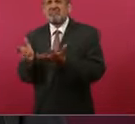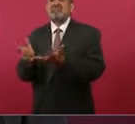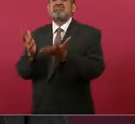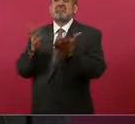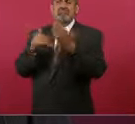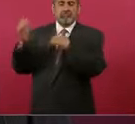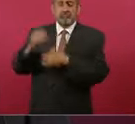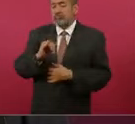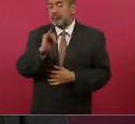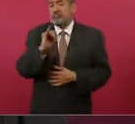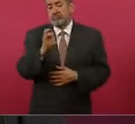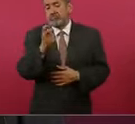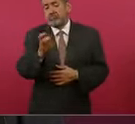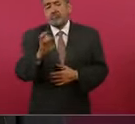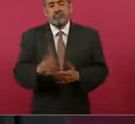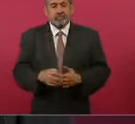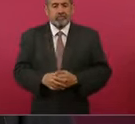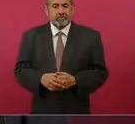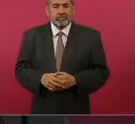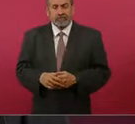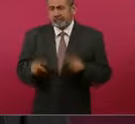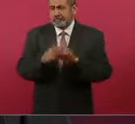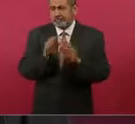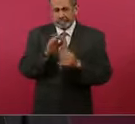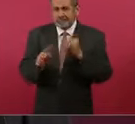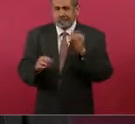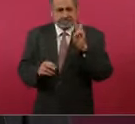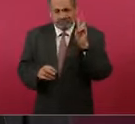Y así fue, al final.